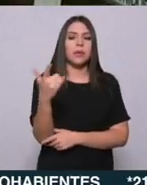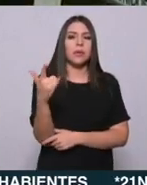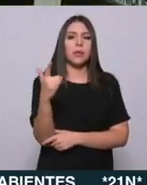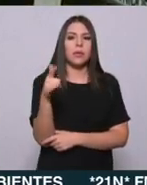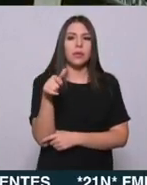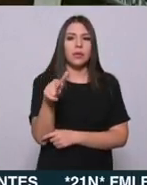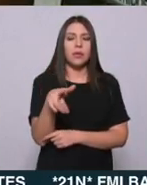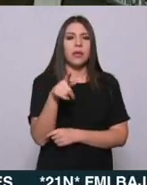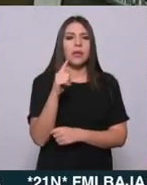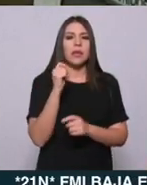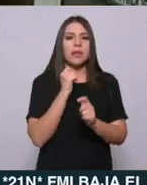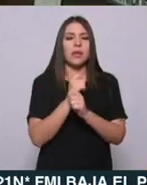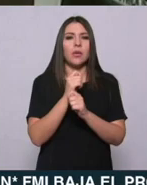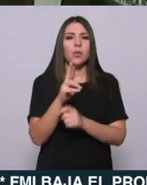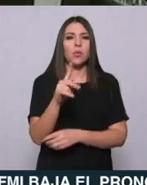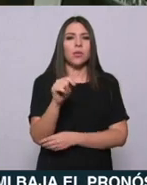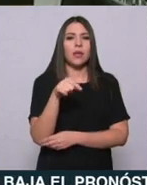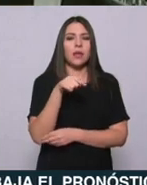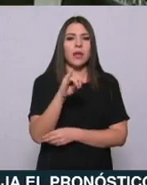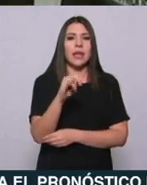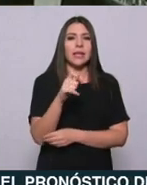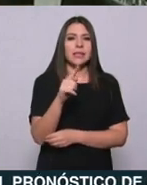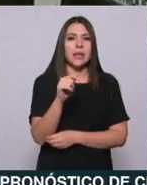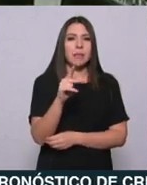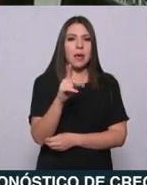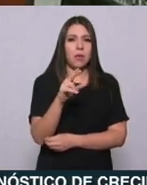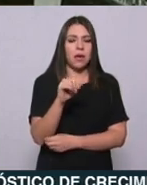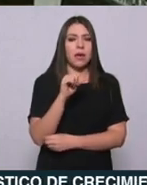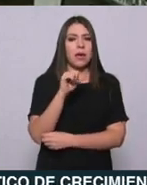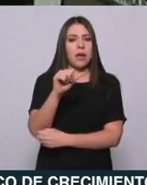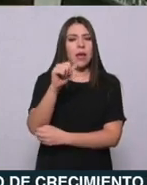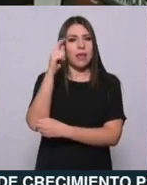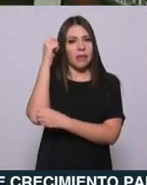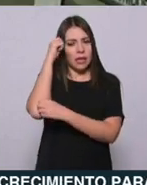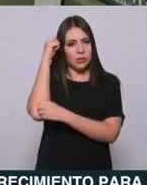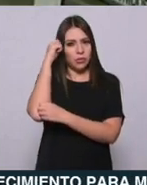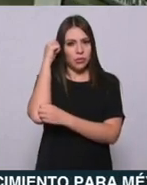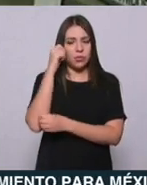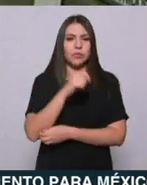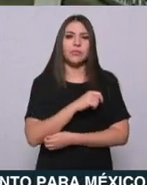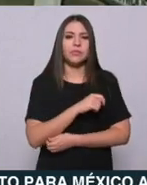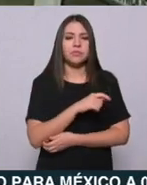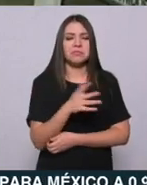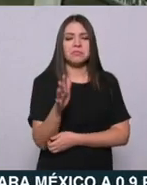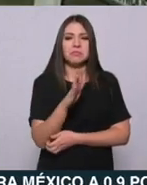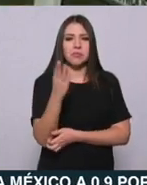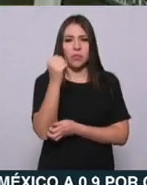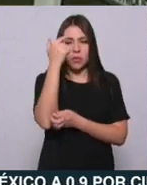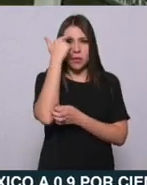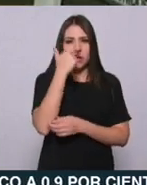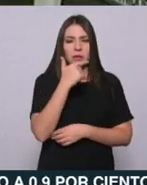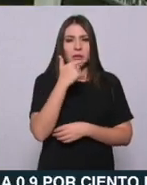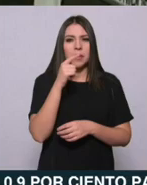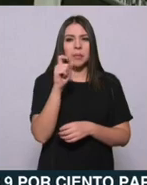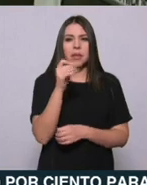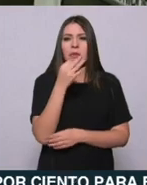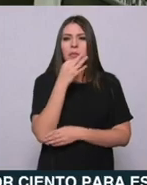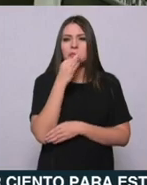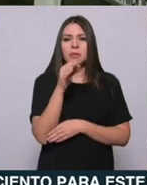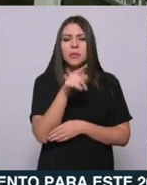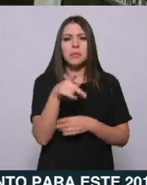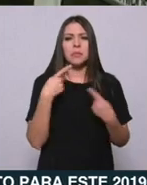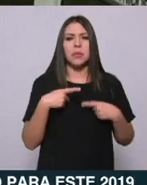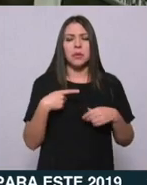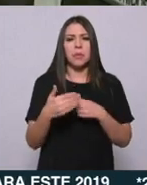la ruta de transporte que va de Ixtapaluca a Texcoco, Estado de México. Alrededor de las 9 de la noche con 20 minutos, los